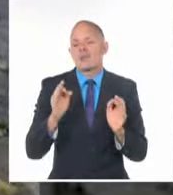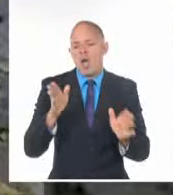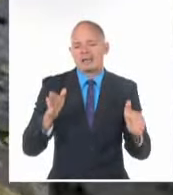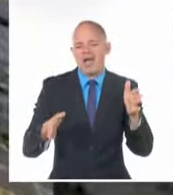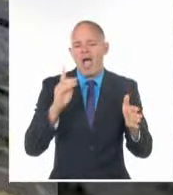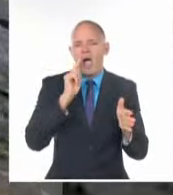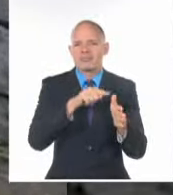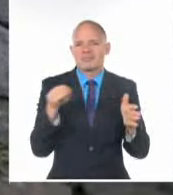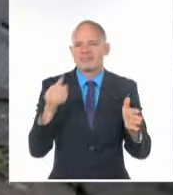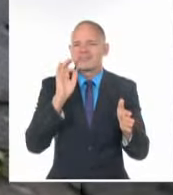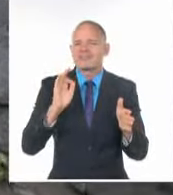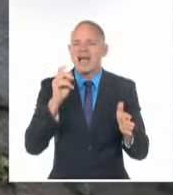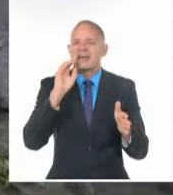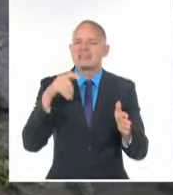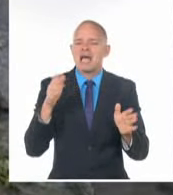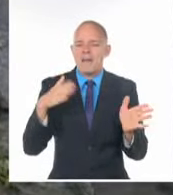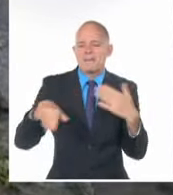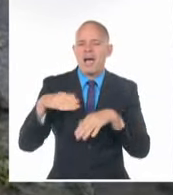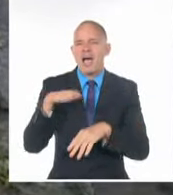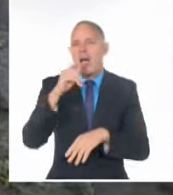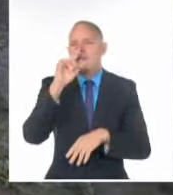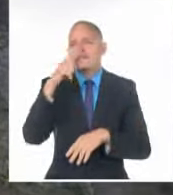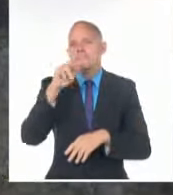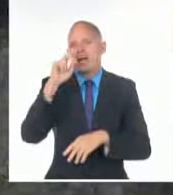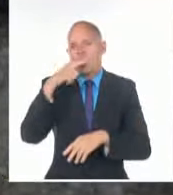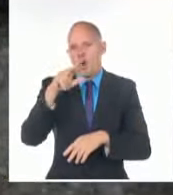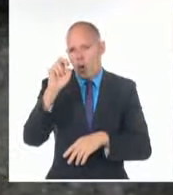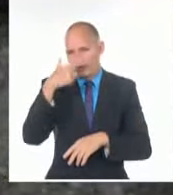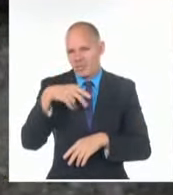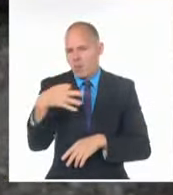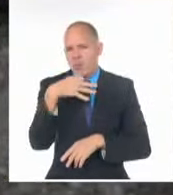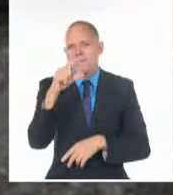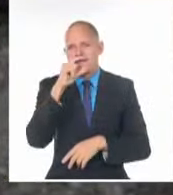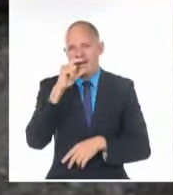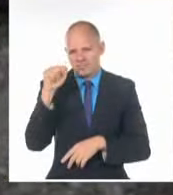playa Baracoa en Bauta y la autopista nacional.